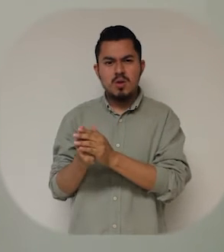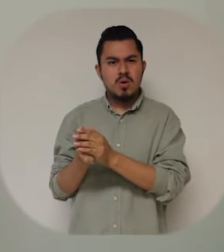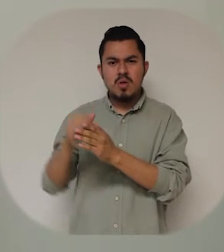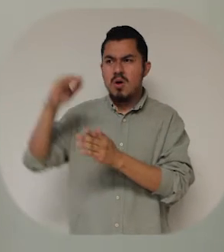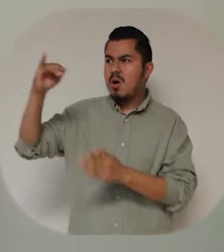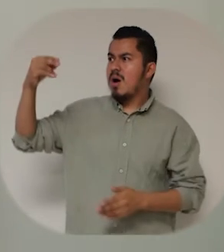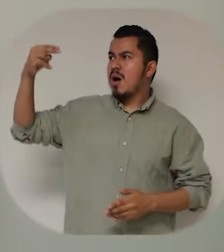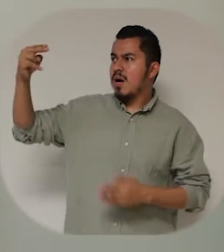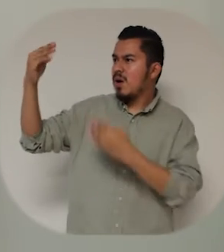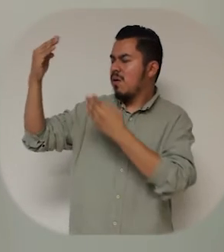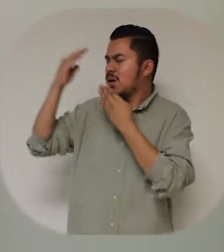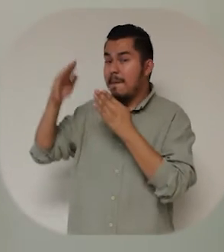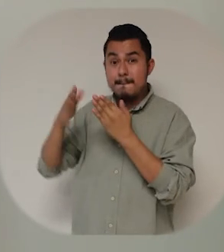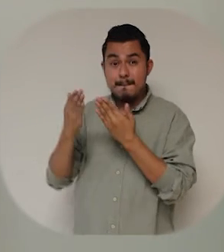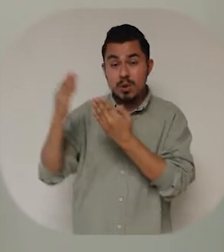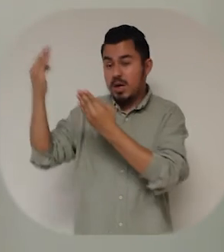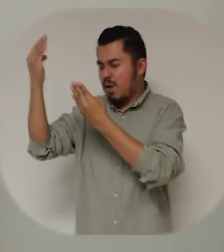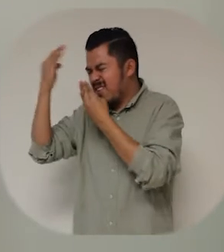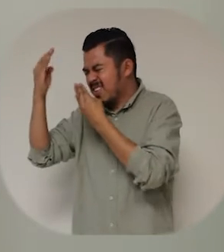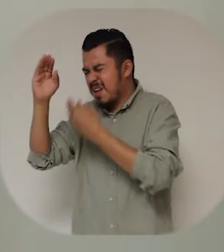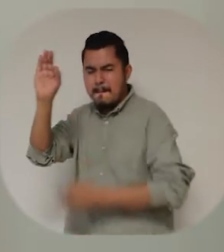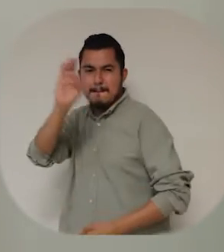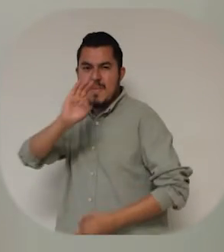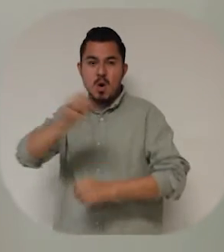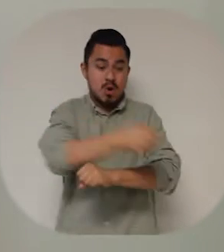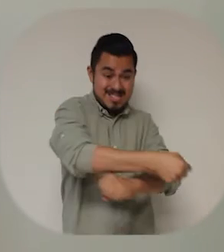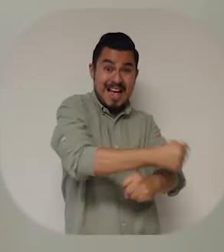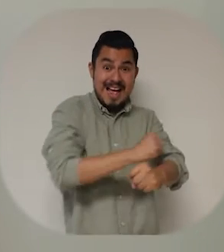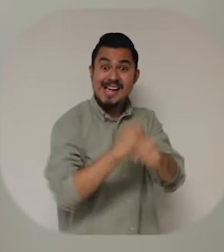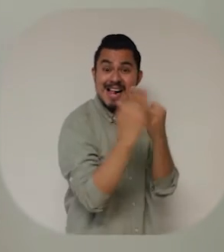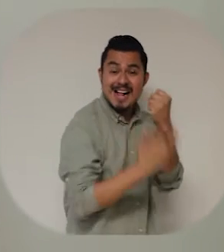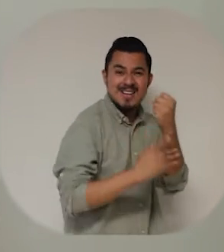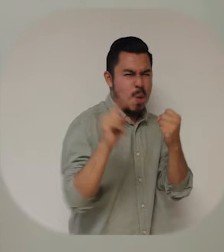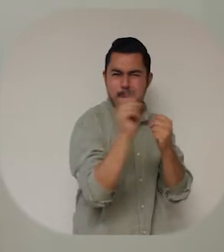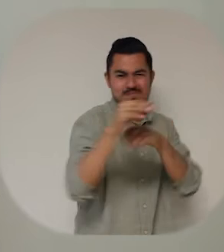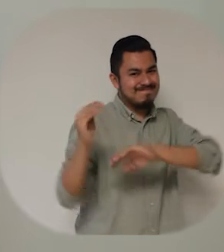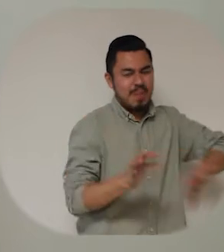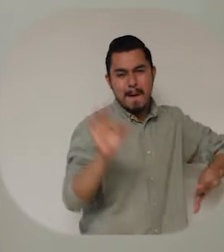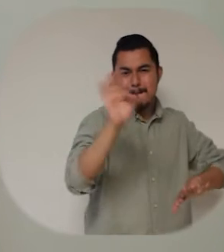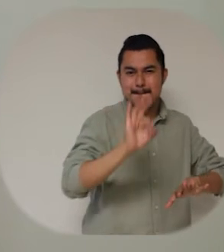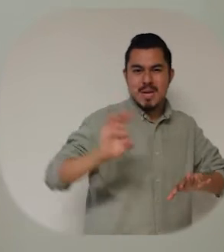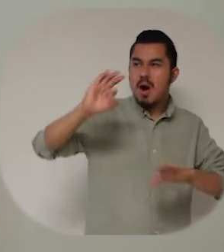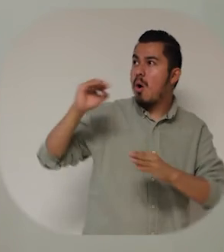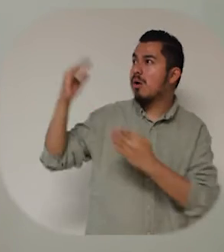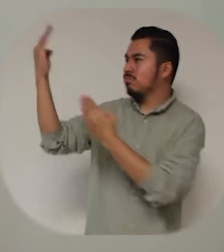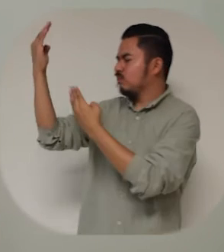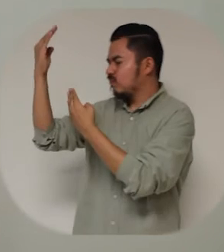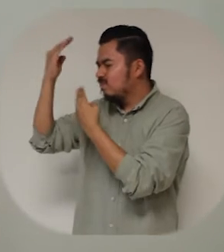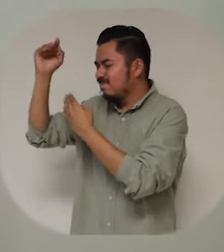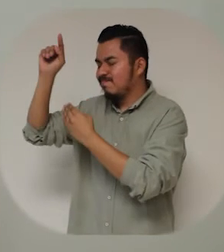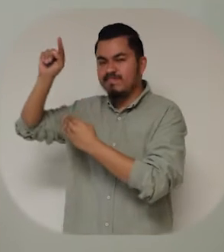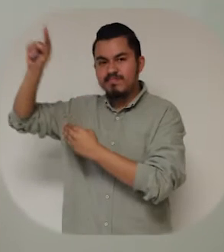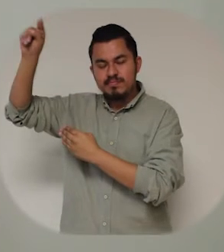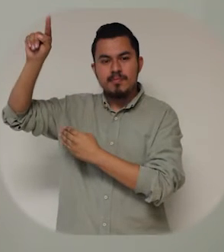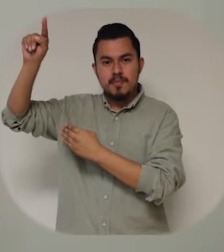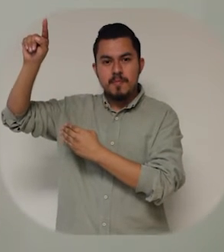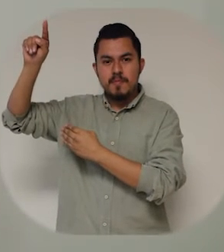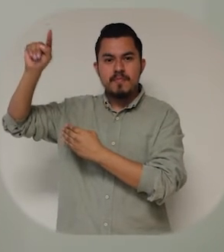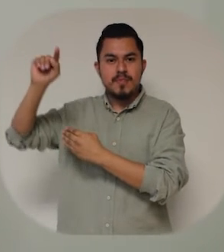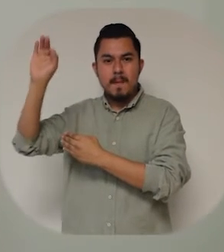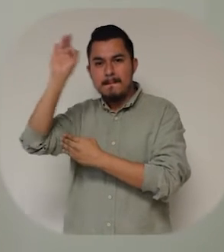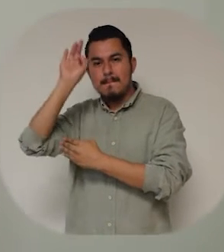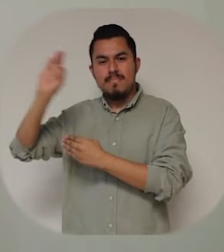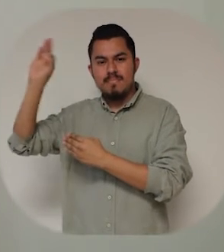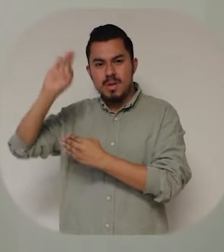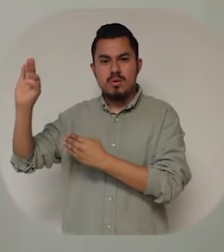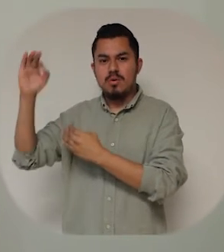grosura de los carneros. Así que dice que el obedecer es mejor que los sacrificios, mejor que el culto, mejor que el sacrificio de sangre. Lo que de